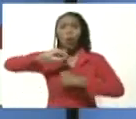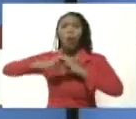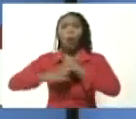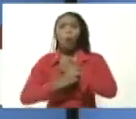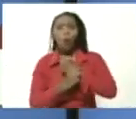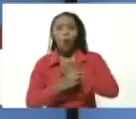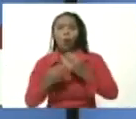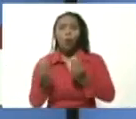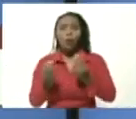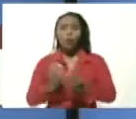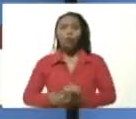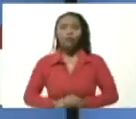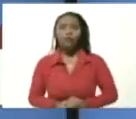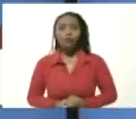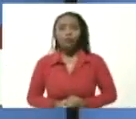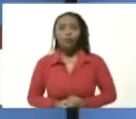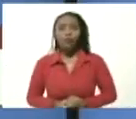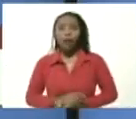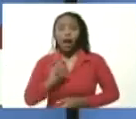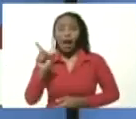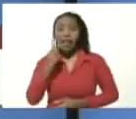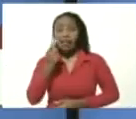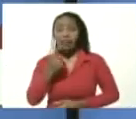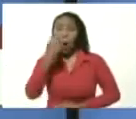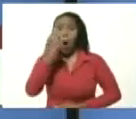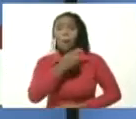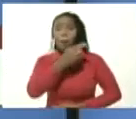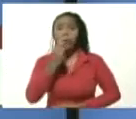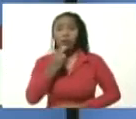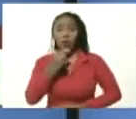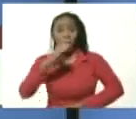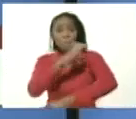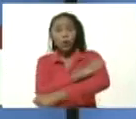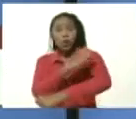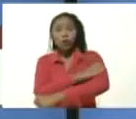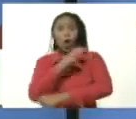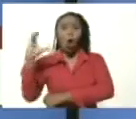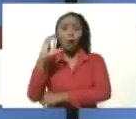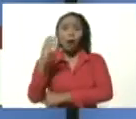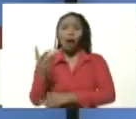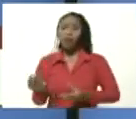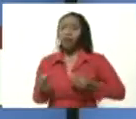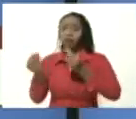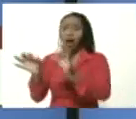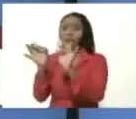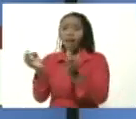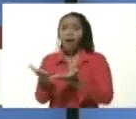mejor conocido como Juanito Limaña, se había comprometido con la oligarquía colombiana a entregarle Cisco.